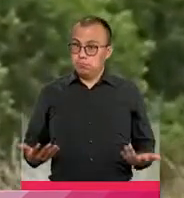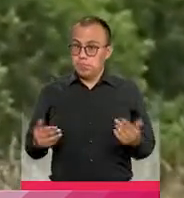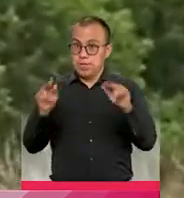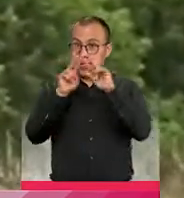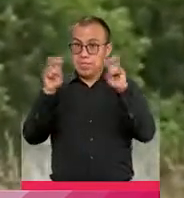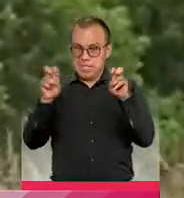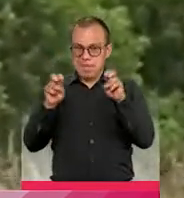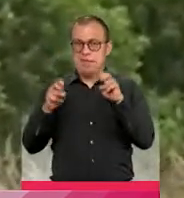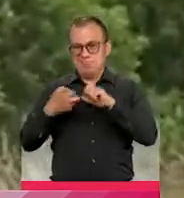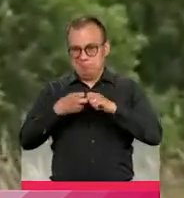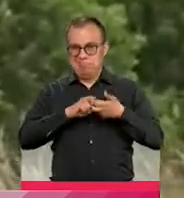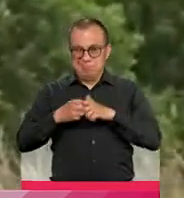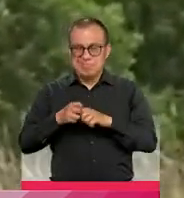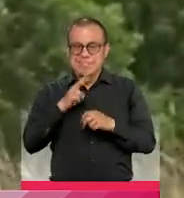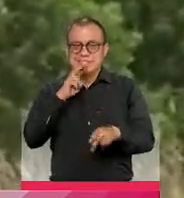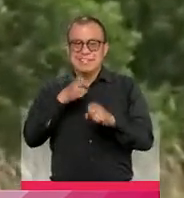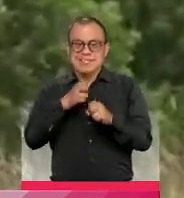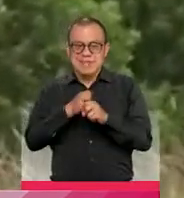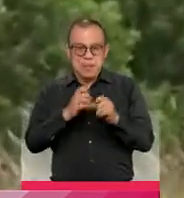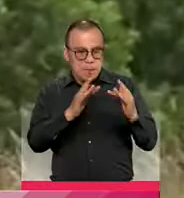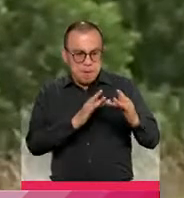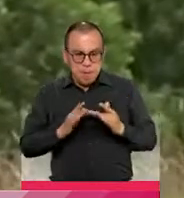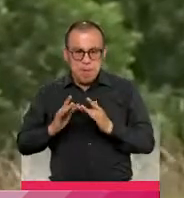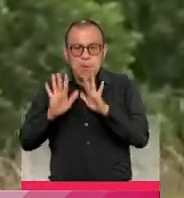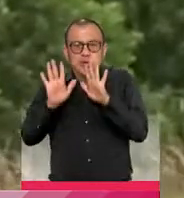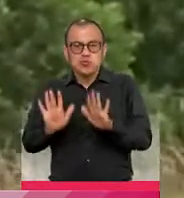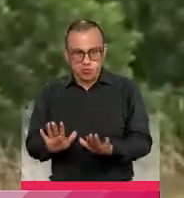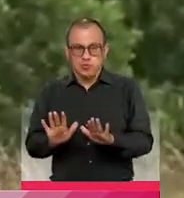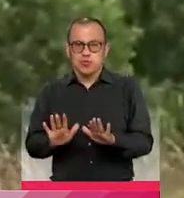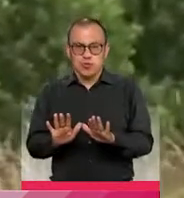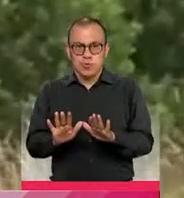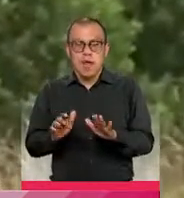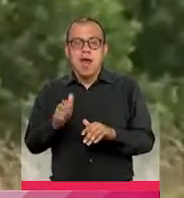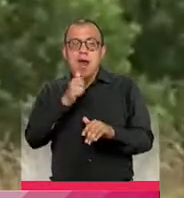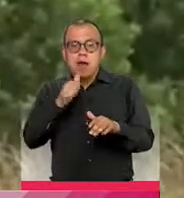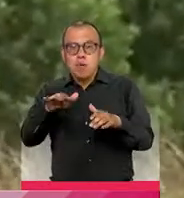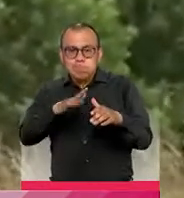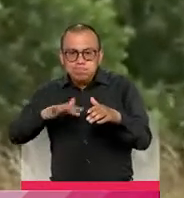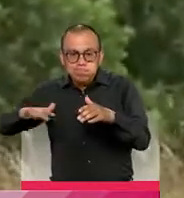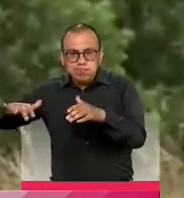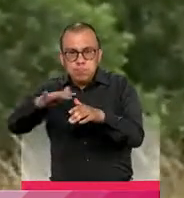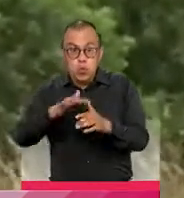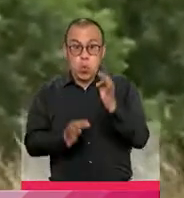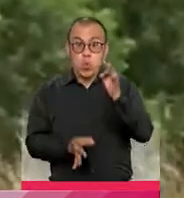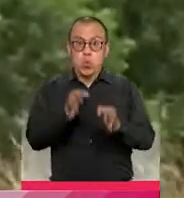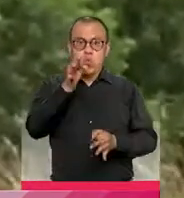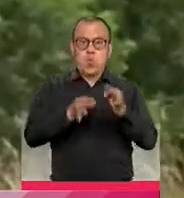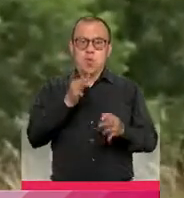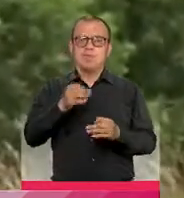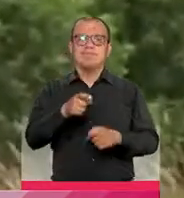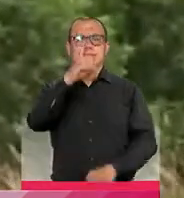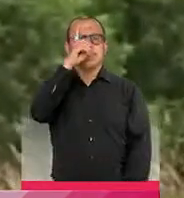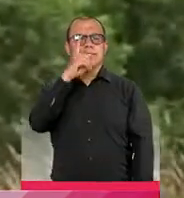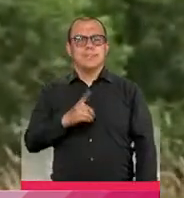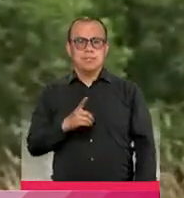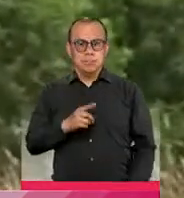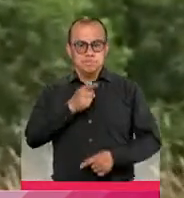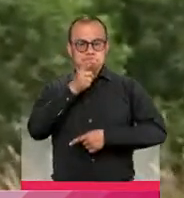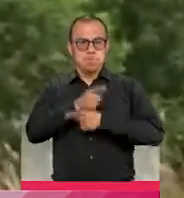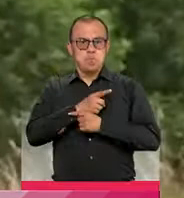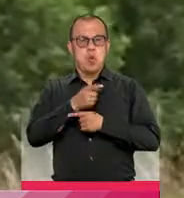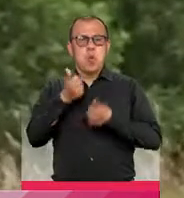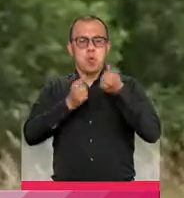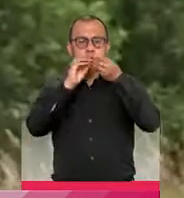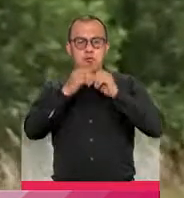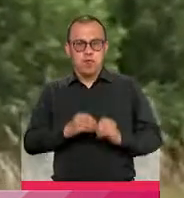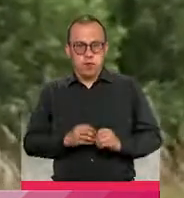temas más polémicos, como los temas de conectividad de Lagos de Torca, en donde un juez tiene que determinar exactamente de